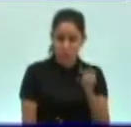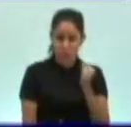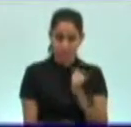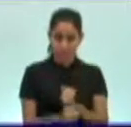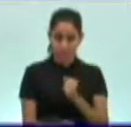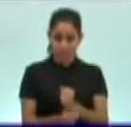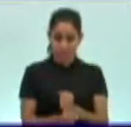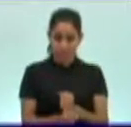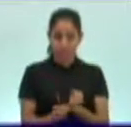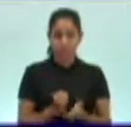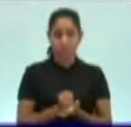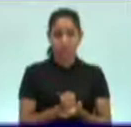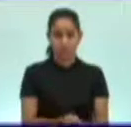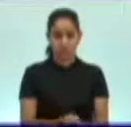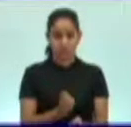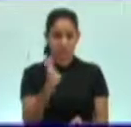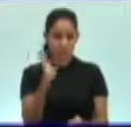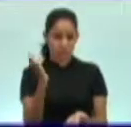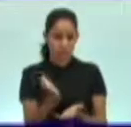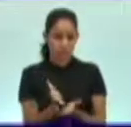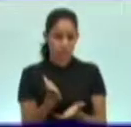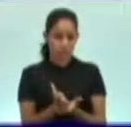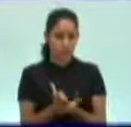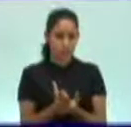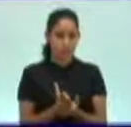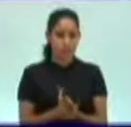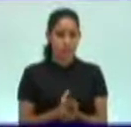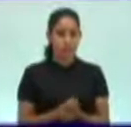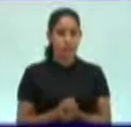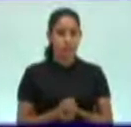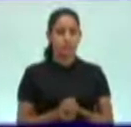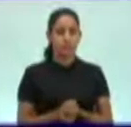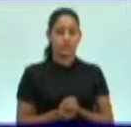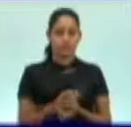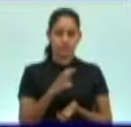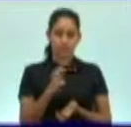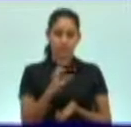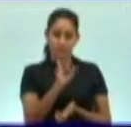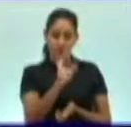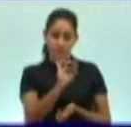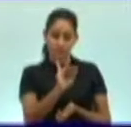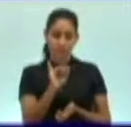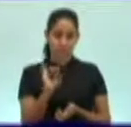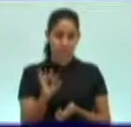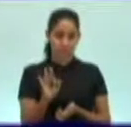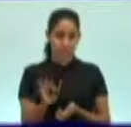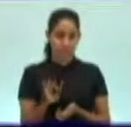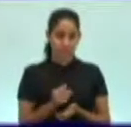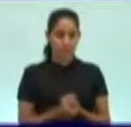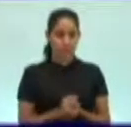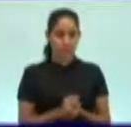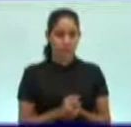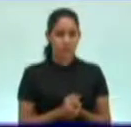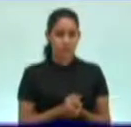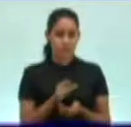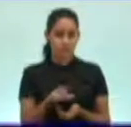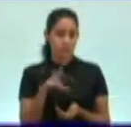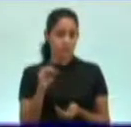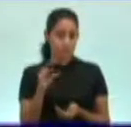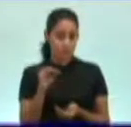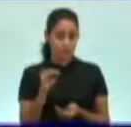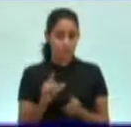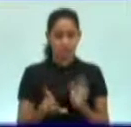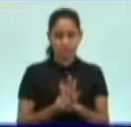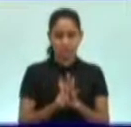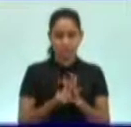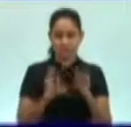institución educativa. En su artículo 73, la propia ley expresa que las